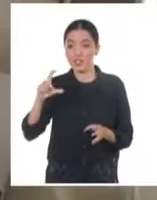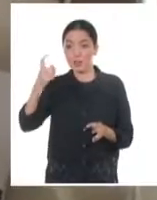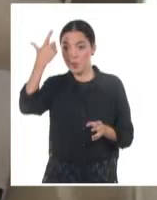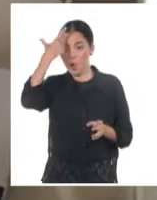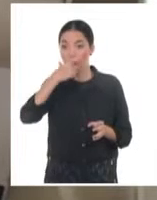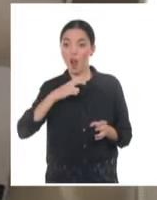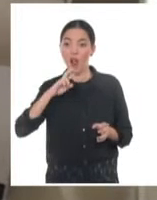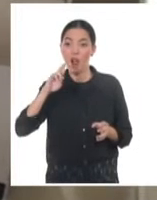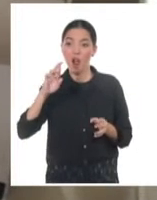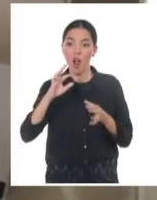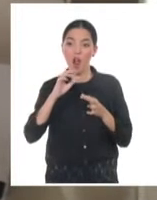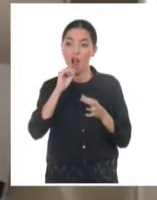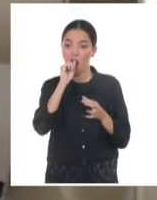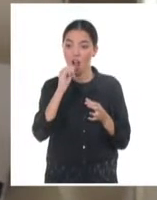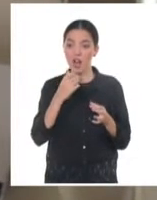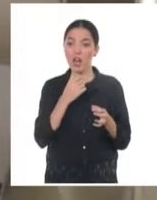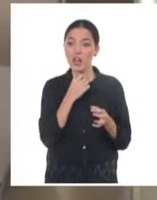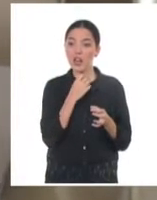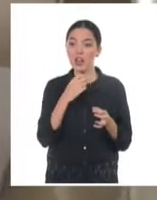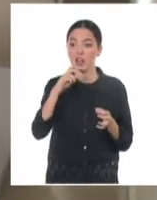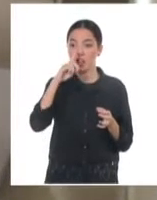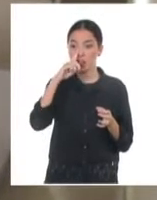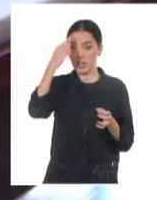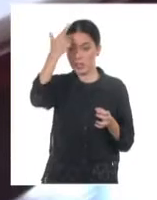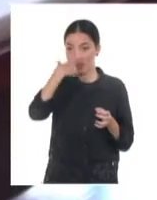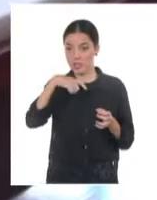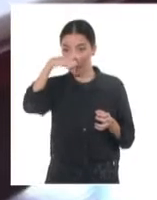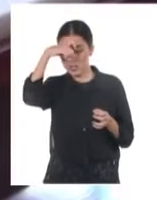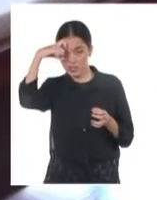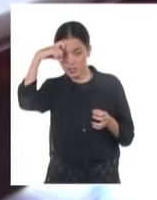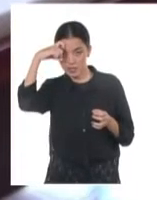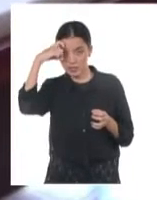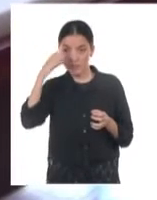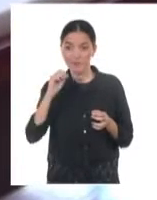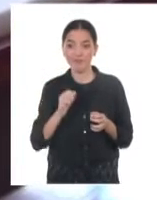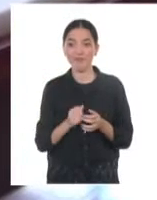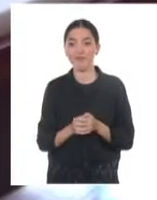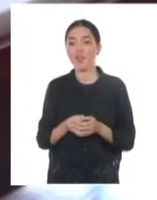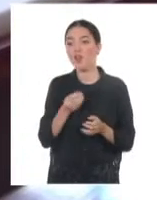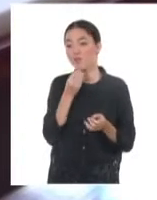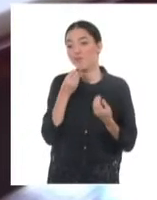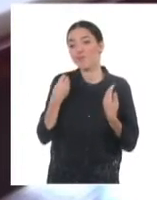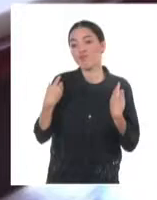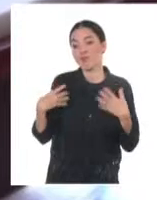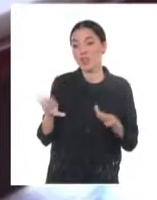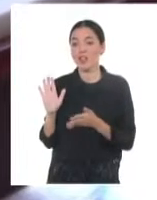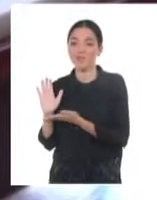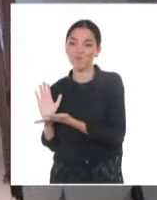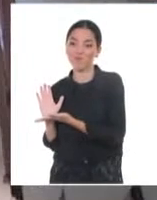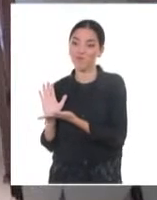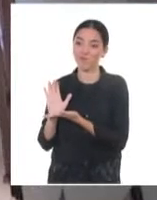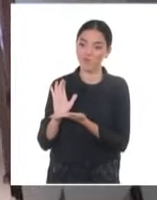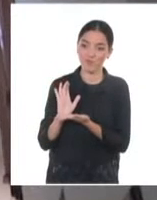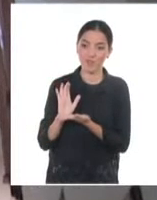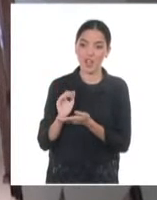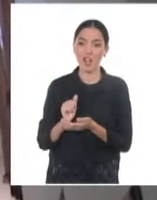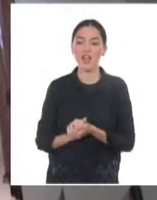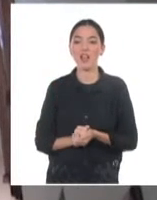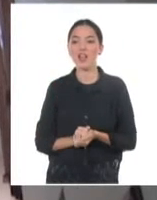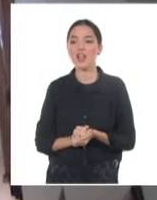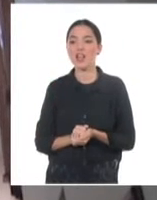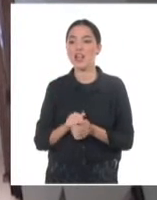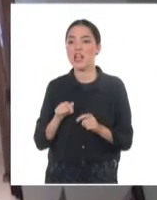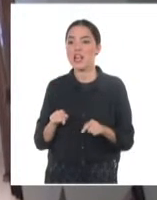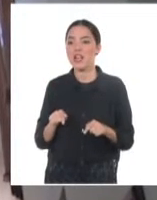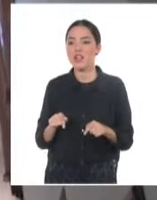sin dudas, de lograr el Premio Nacional de Restauración, se convertiría en un valioso estímulo para todos los que de una forma